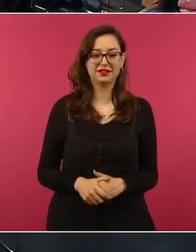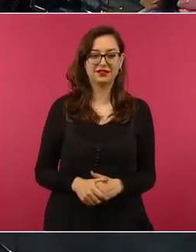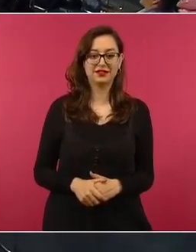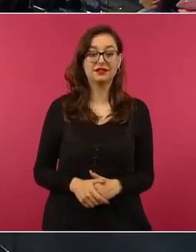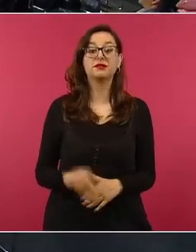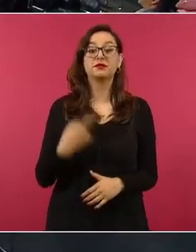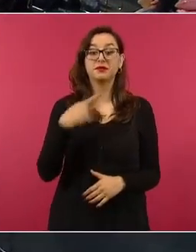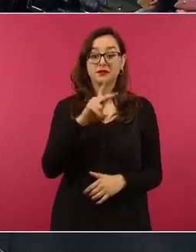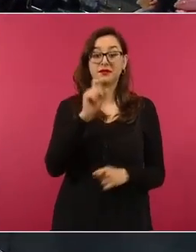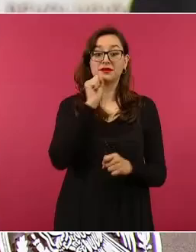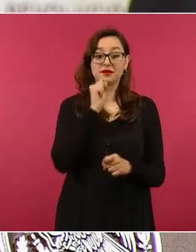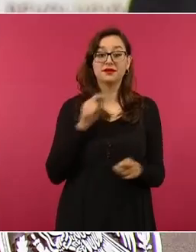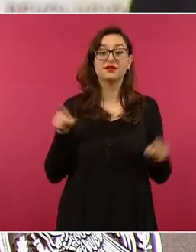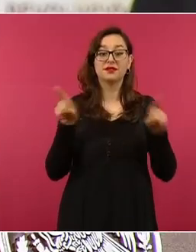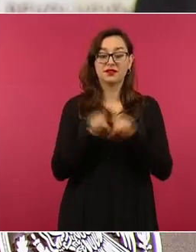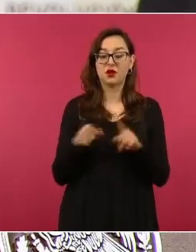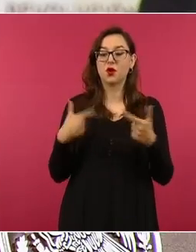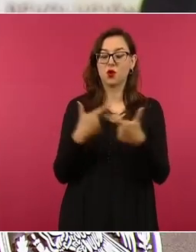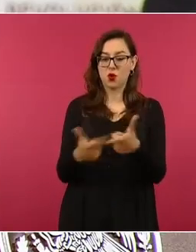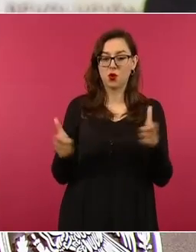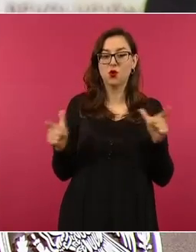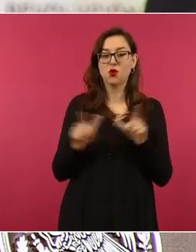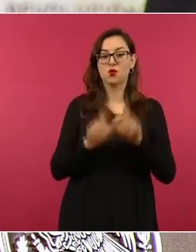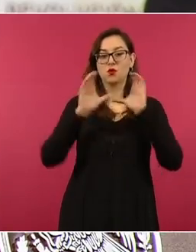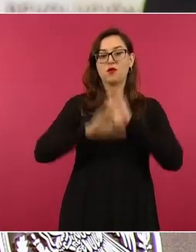los Tigres nos mandaron